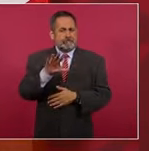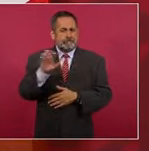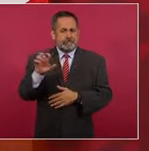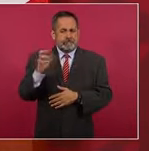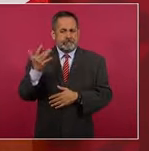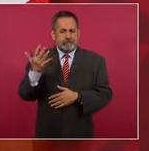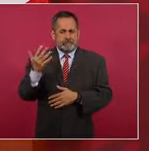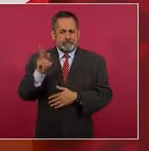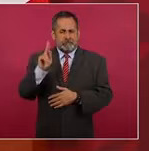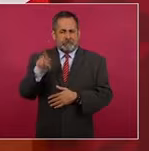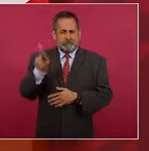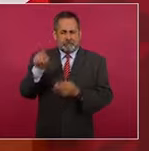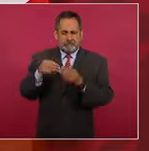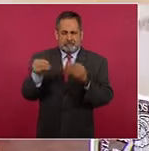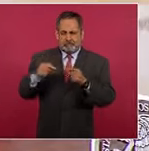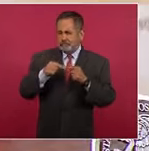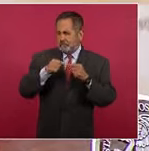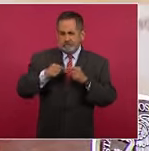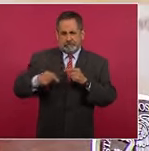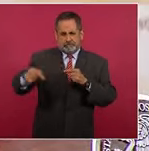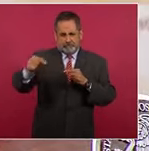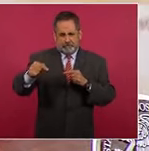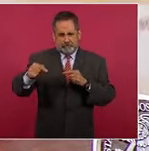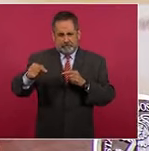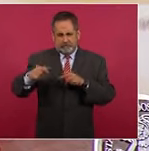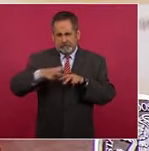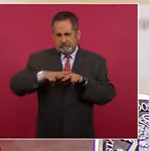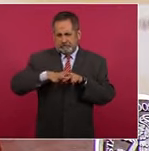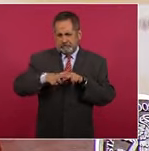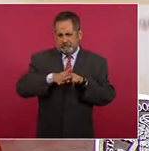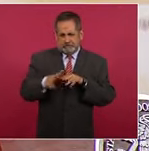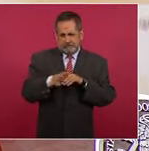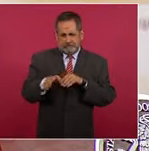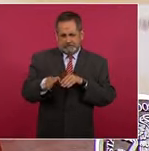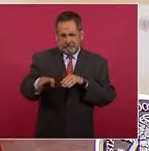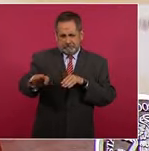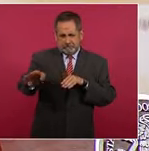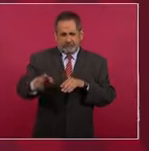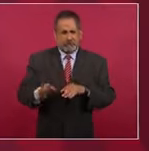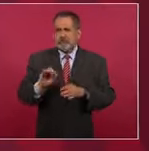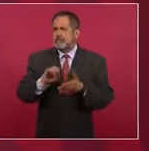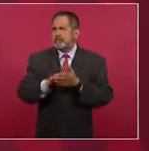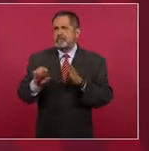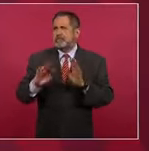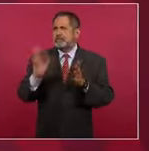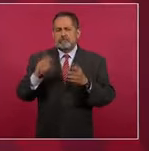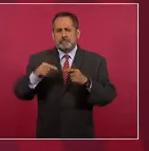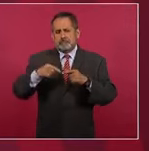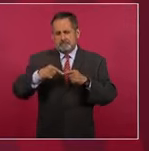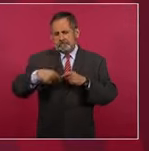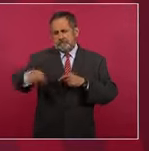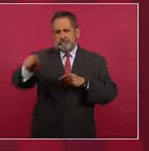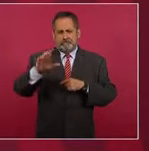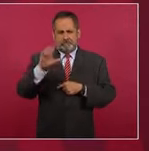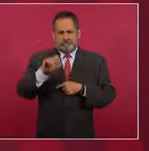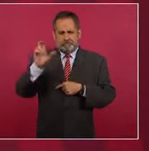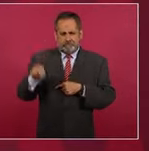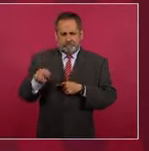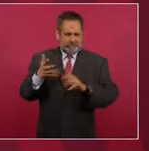1,550 kilómetros de vía férrea, es como de aquí precisamente a Cancún,